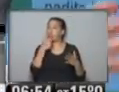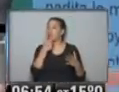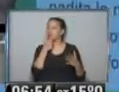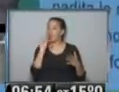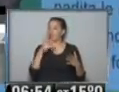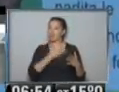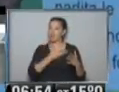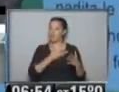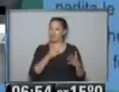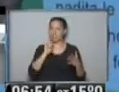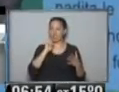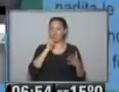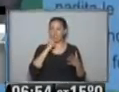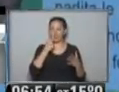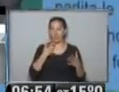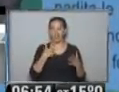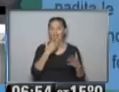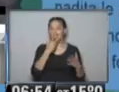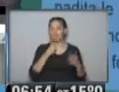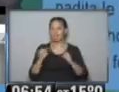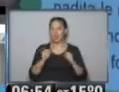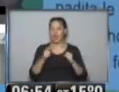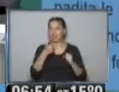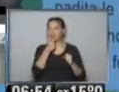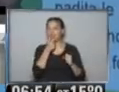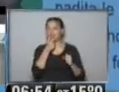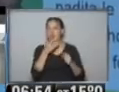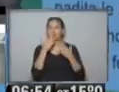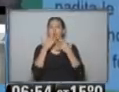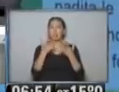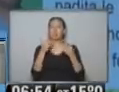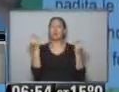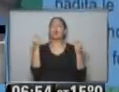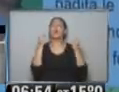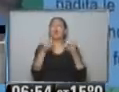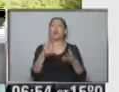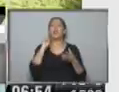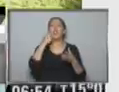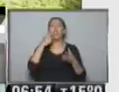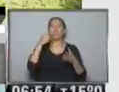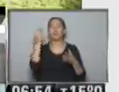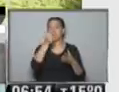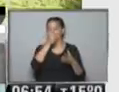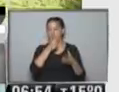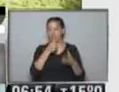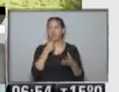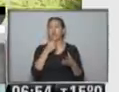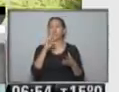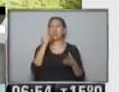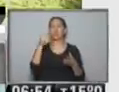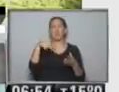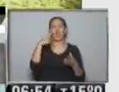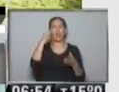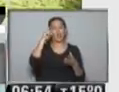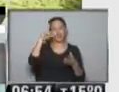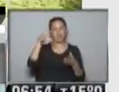de Santa Fe. Hoy nos encantan, qué rico, los alfajores. Sí. Besazos. Buen fin de semana, muchachos. ¿Qué dice Daniel Junior Fernández?